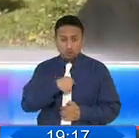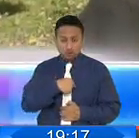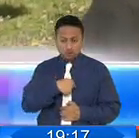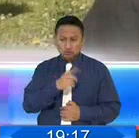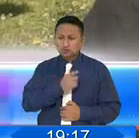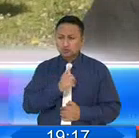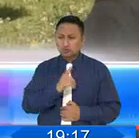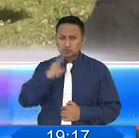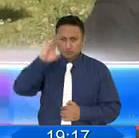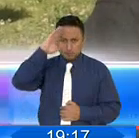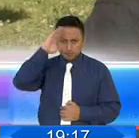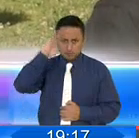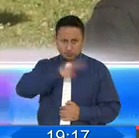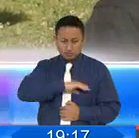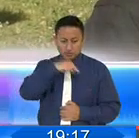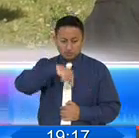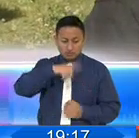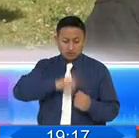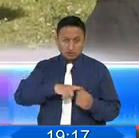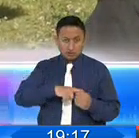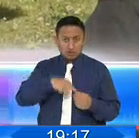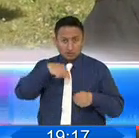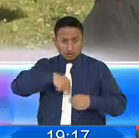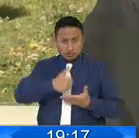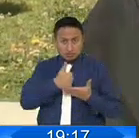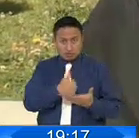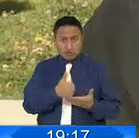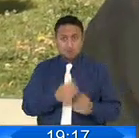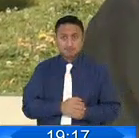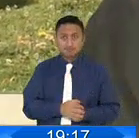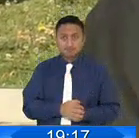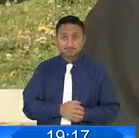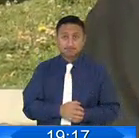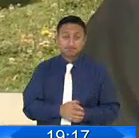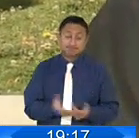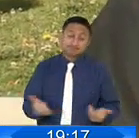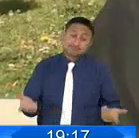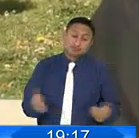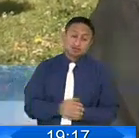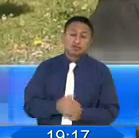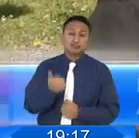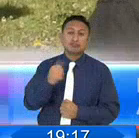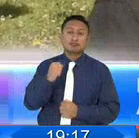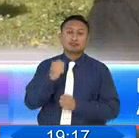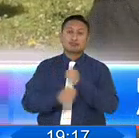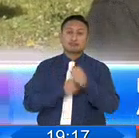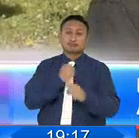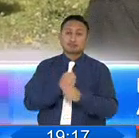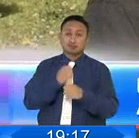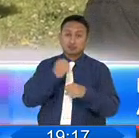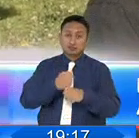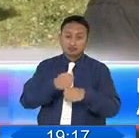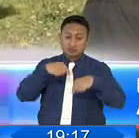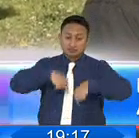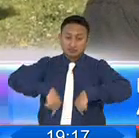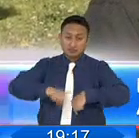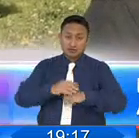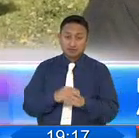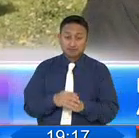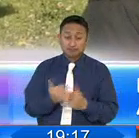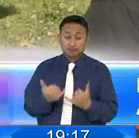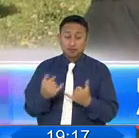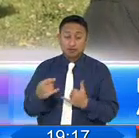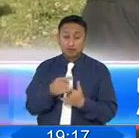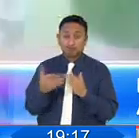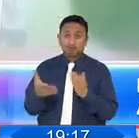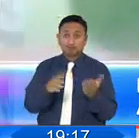metropolitano porque él nació en Quito y quería servir a la ciudad. Así fue, pues estuvo 10 años trabajando, pues hasta que le llegó el fatal momento de que se